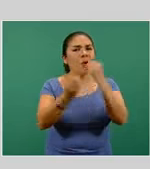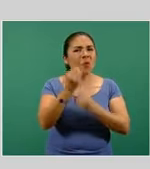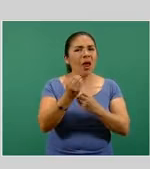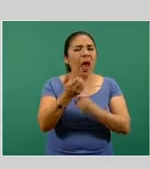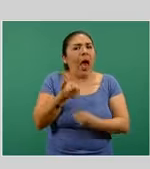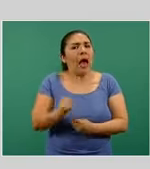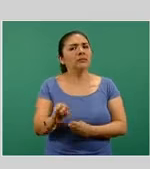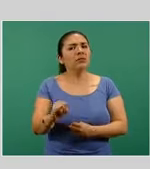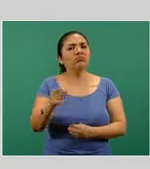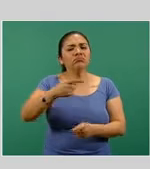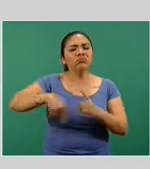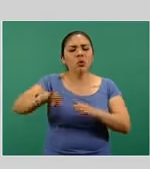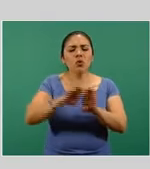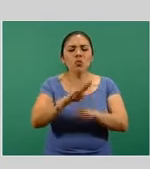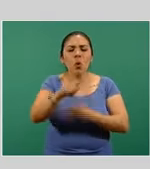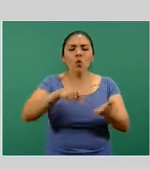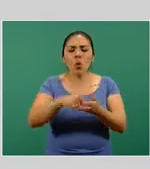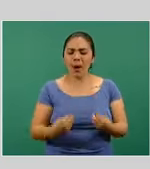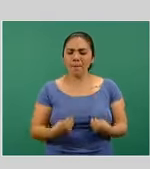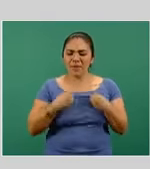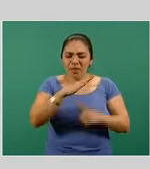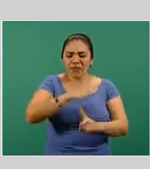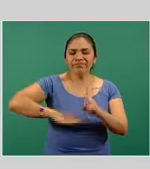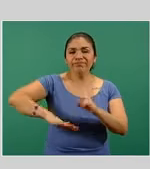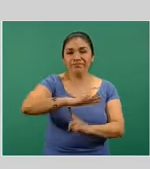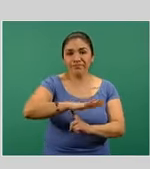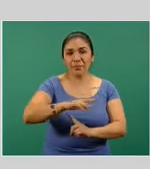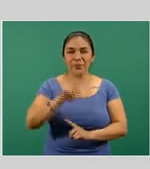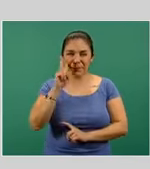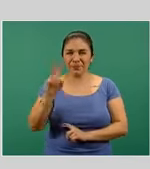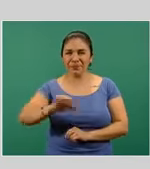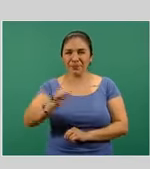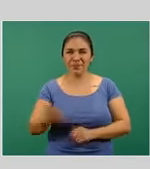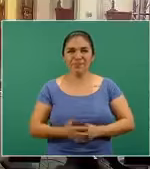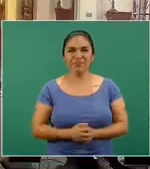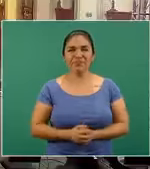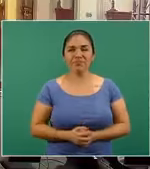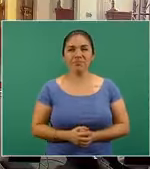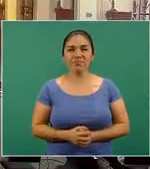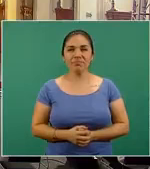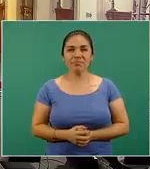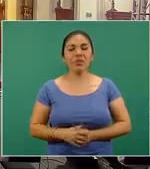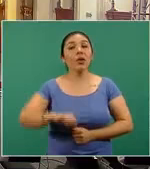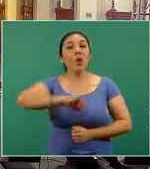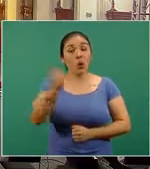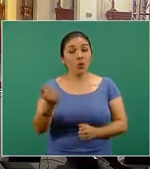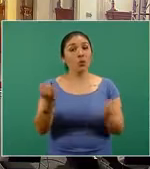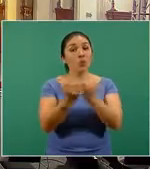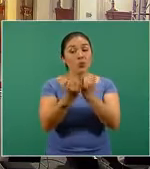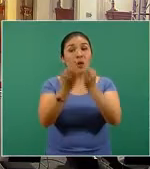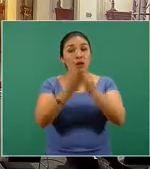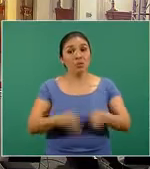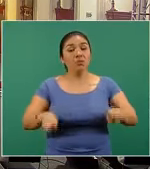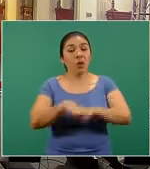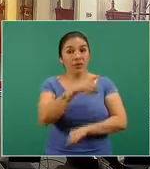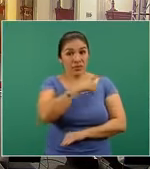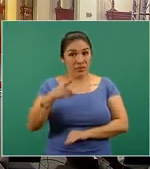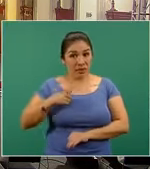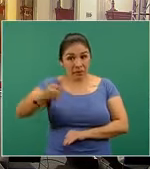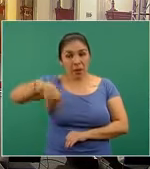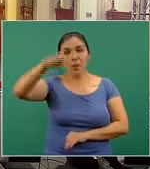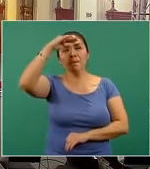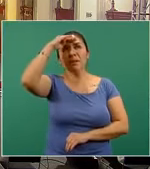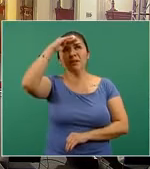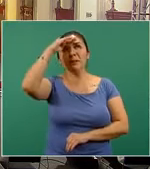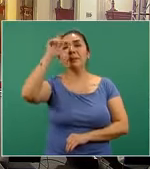estamos diseñando los espacios en los que vivimos. La siguiente, por favor. Otro aspecto muy importante a considerar es